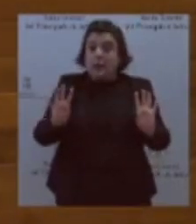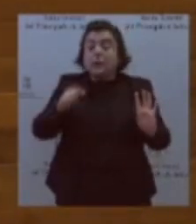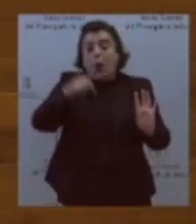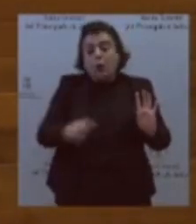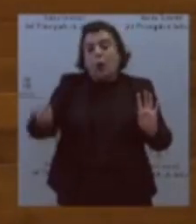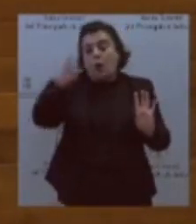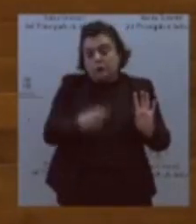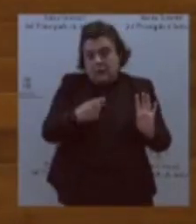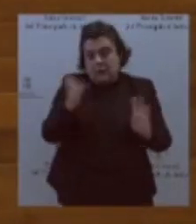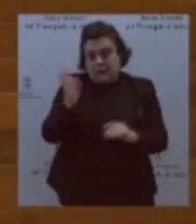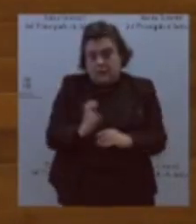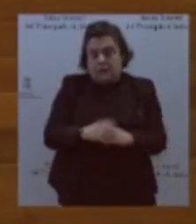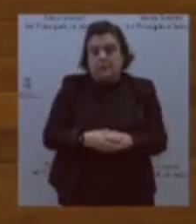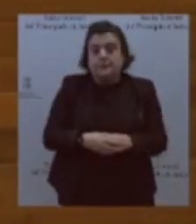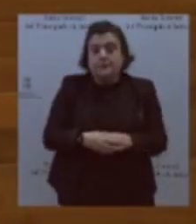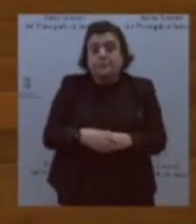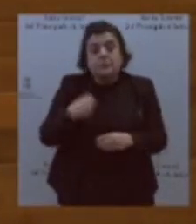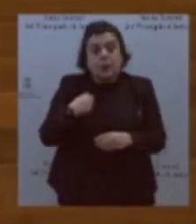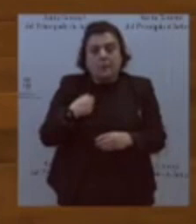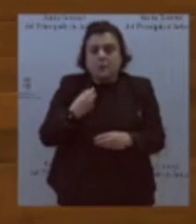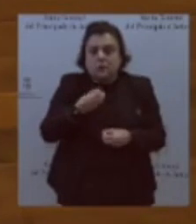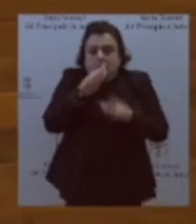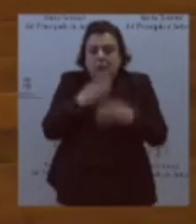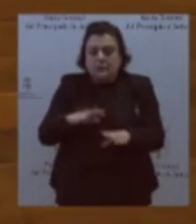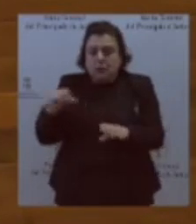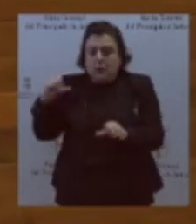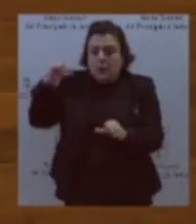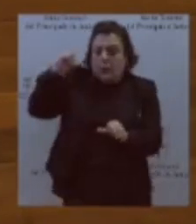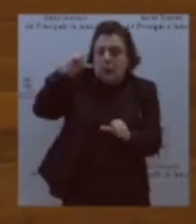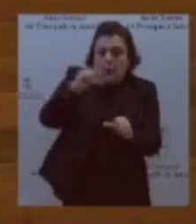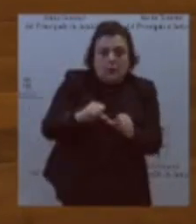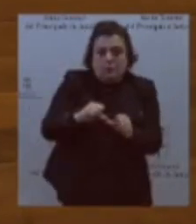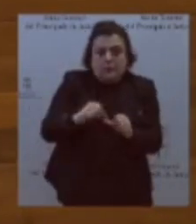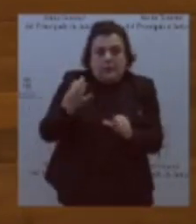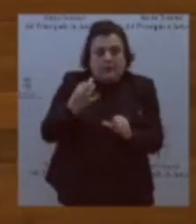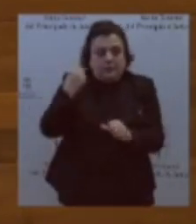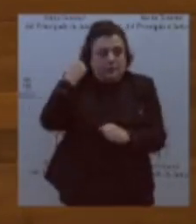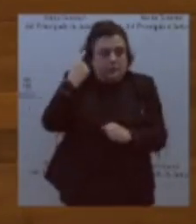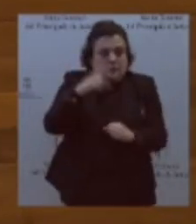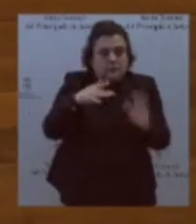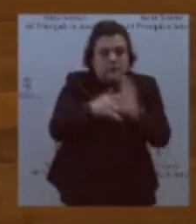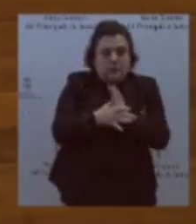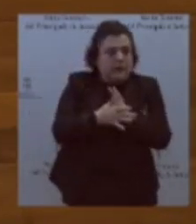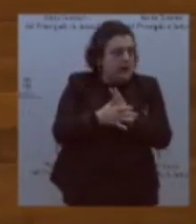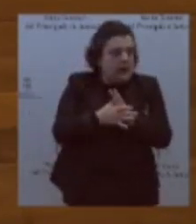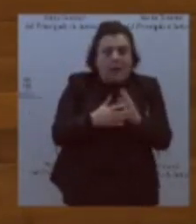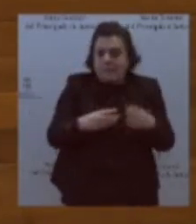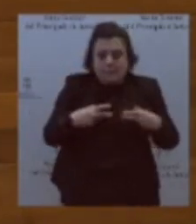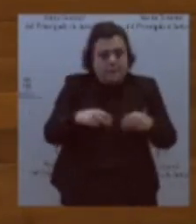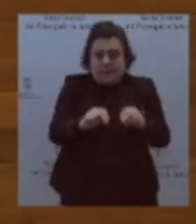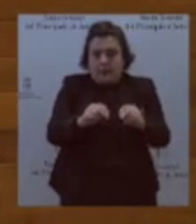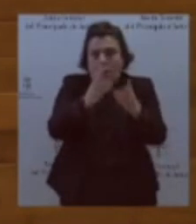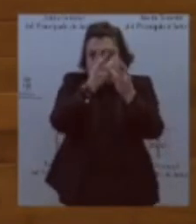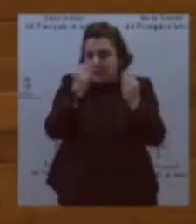cronología debe servir para entender que basta ya de dejar olvidado a una comarca entera, basta ya del desmantelamiento planificado de